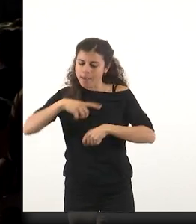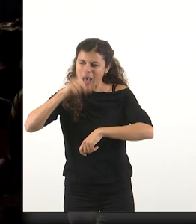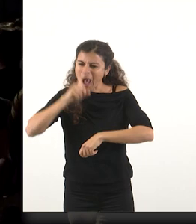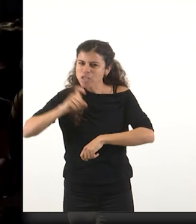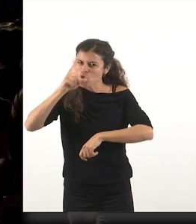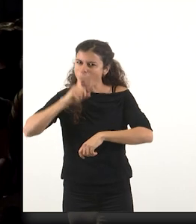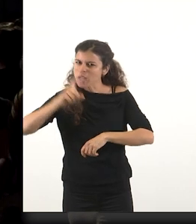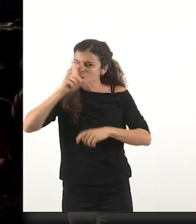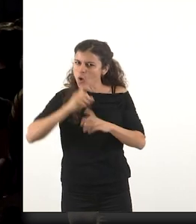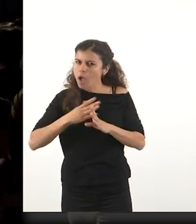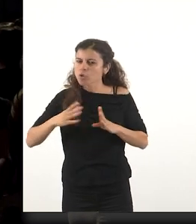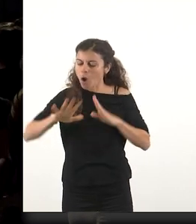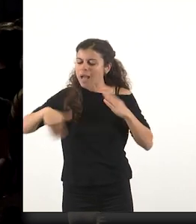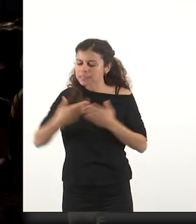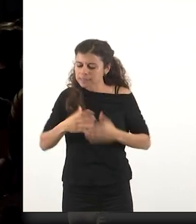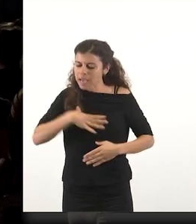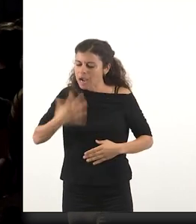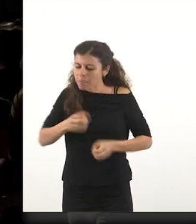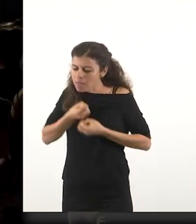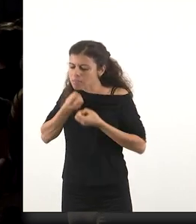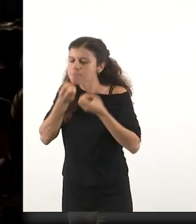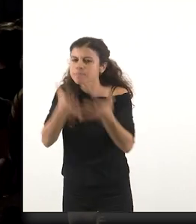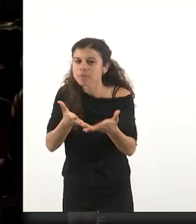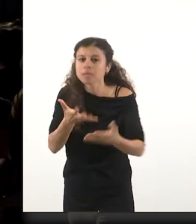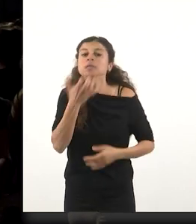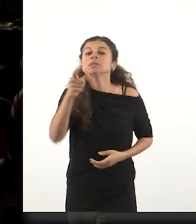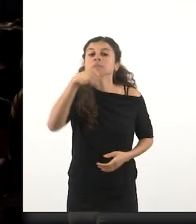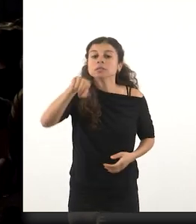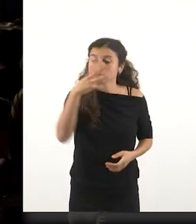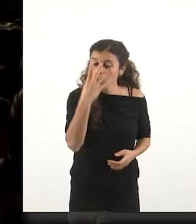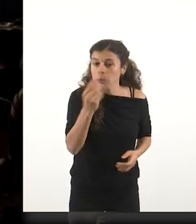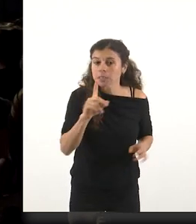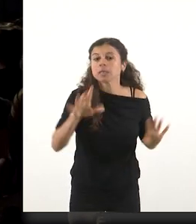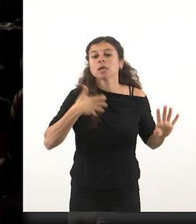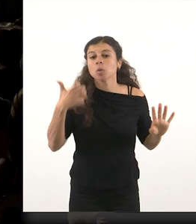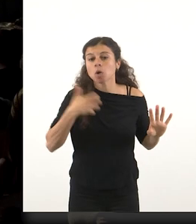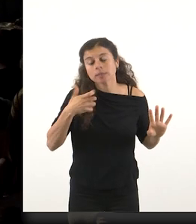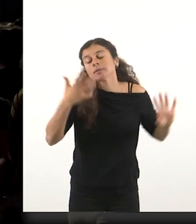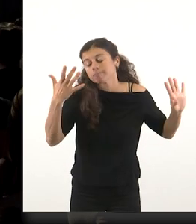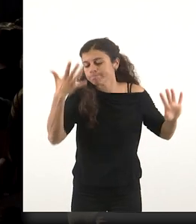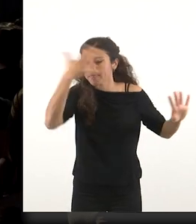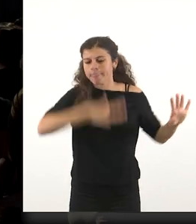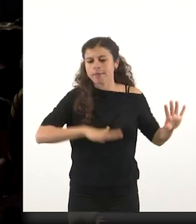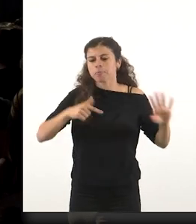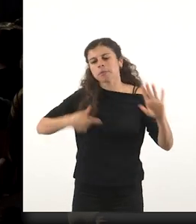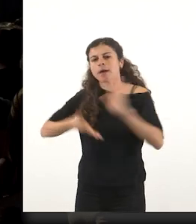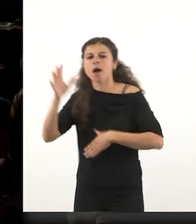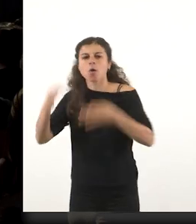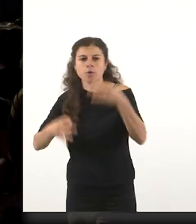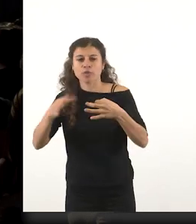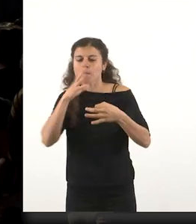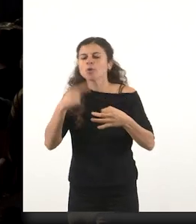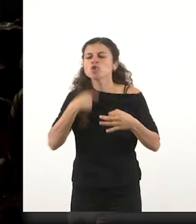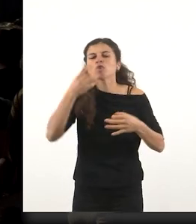eso es así de claro y de verdad. Y quien no lo entienda, quien se pica, ajos come. Y me llevan al juicio, porque digo la verdad en la cara. Yo